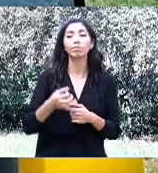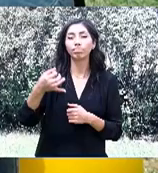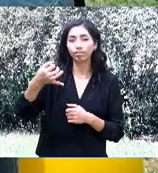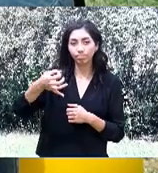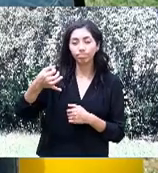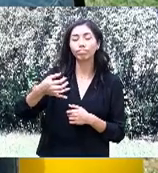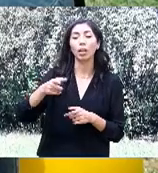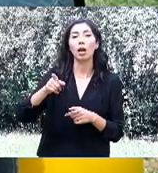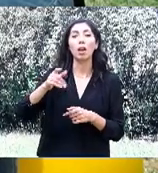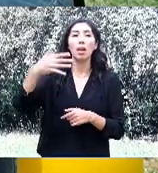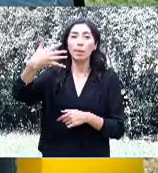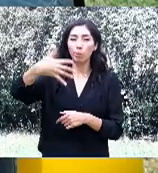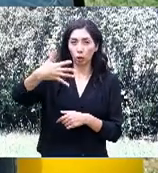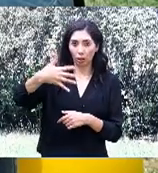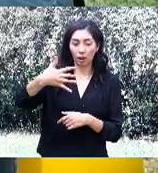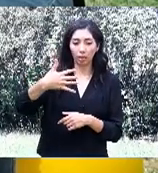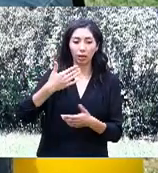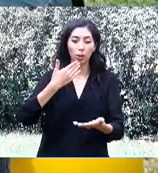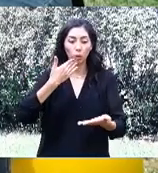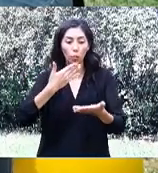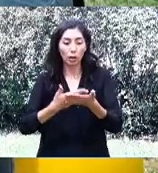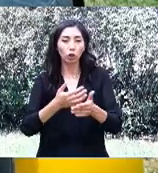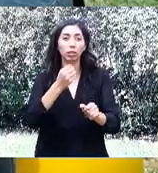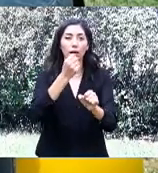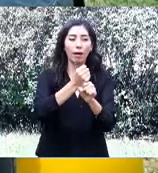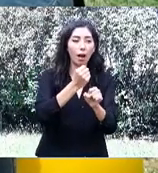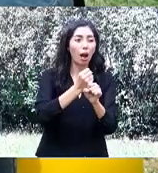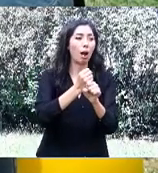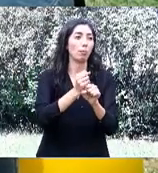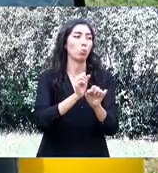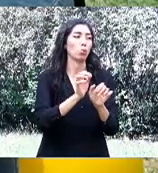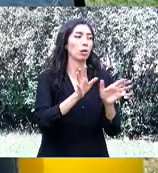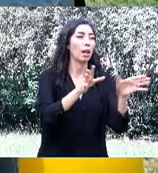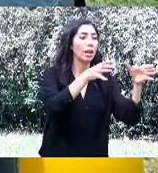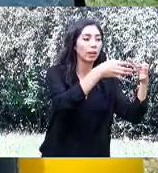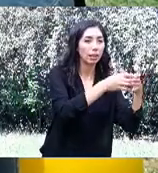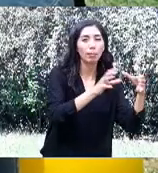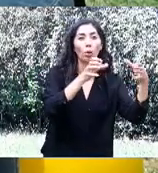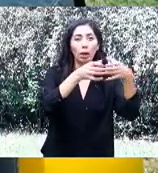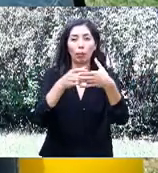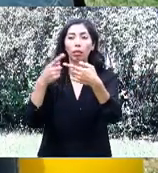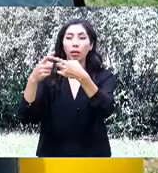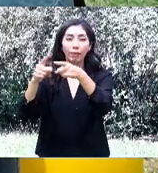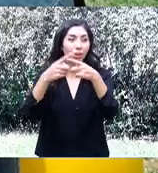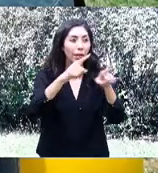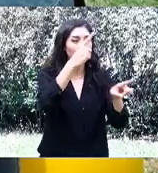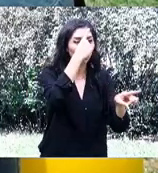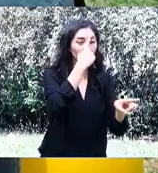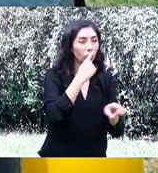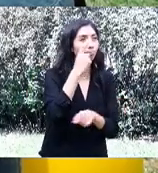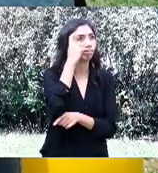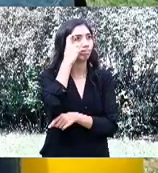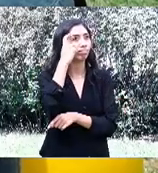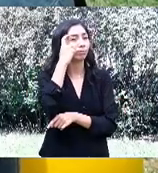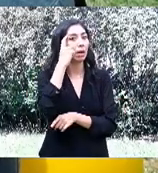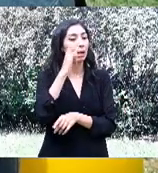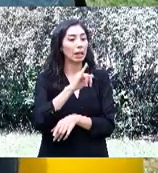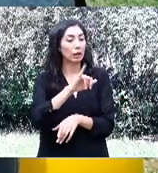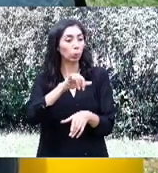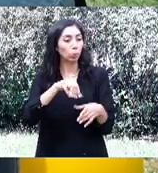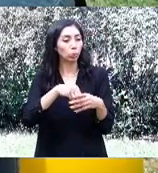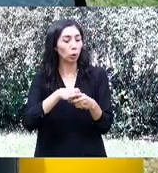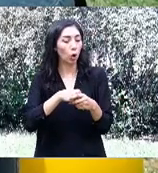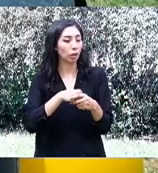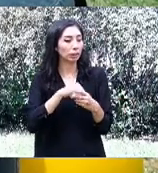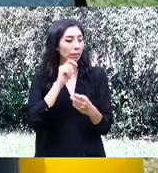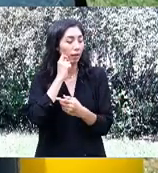importante cuando hemos ido trabajando con nuestros equipos en los distintos museos considerar que la inclusión no es que de repente de